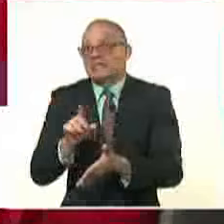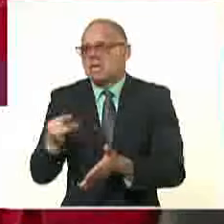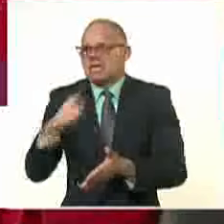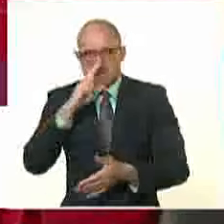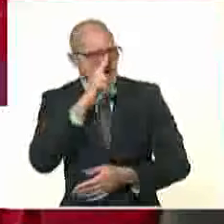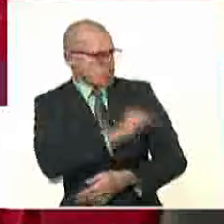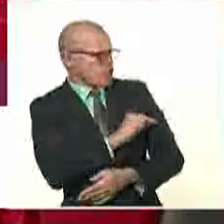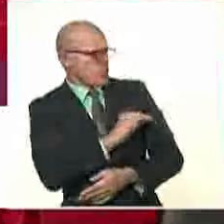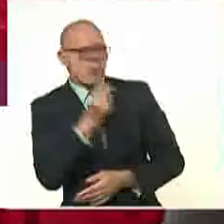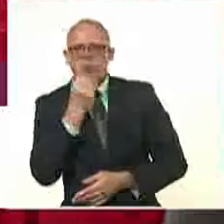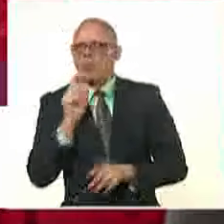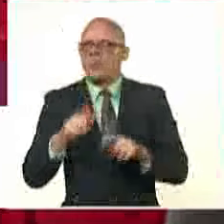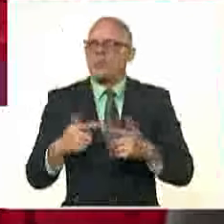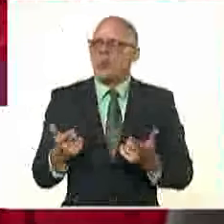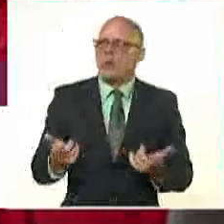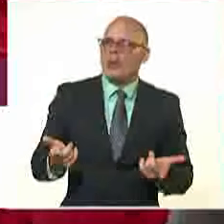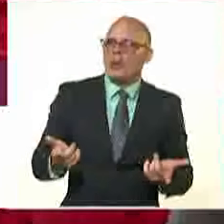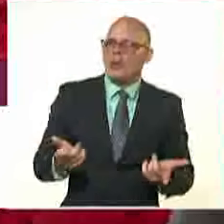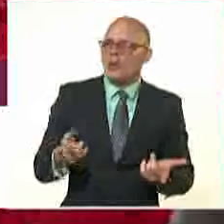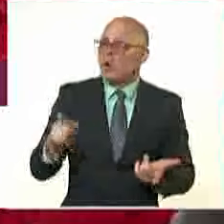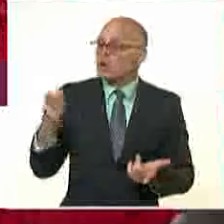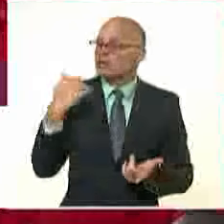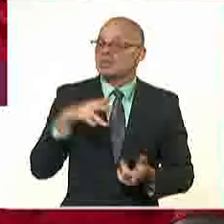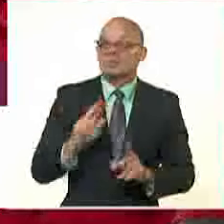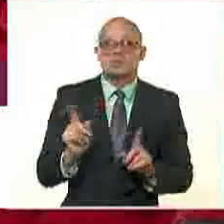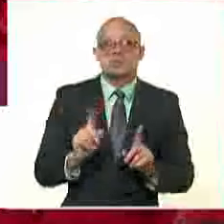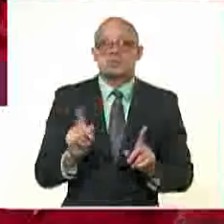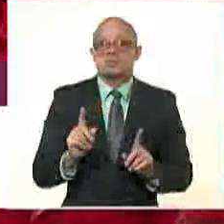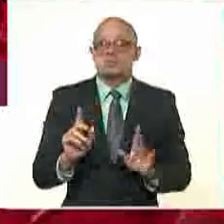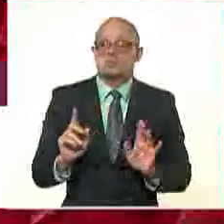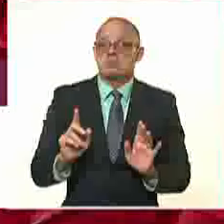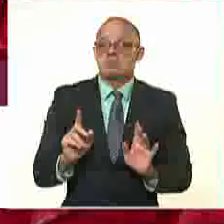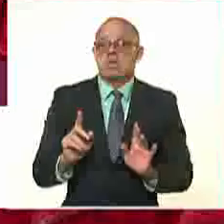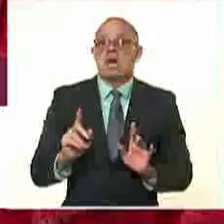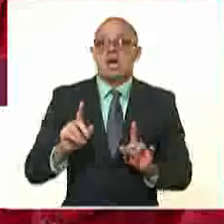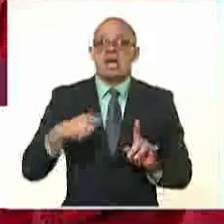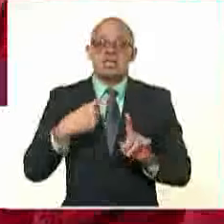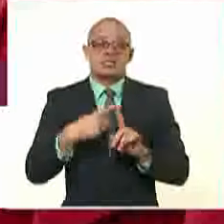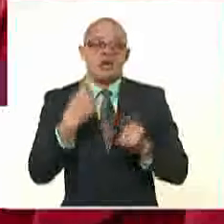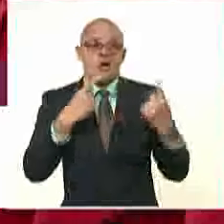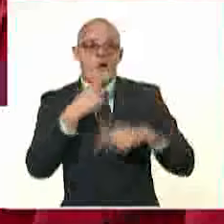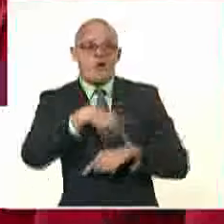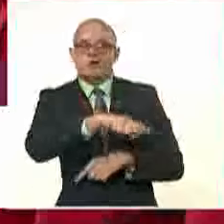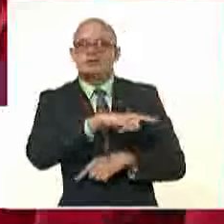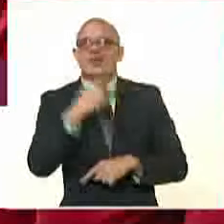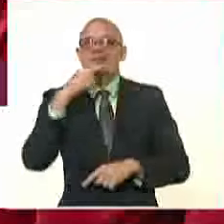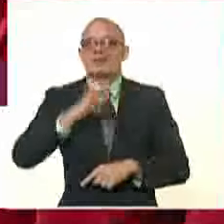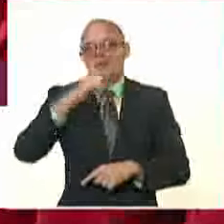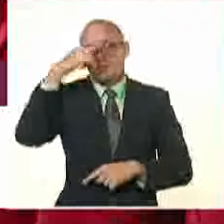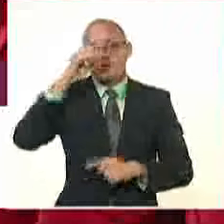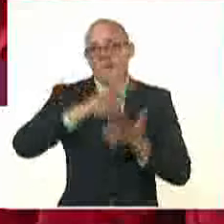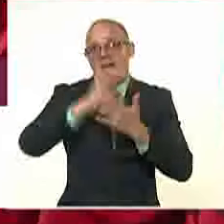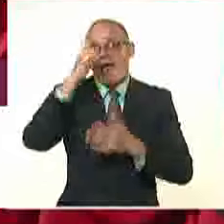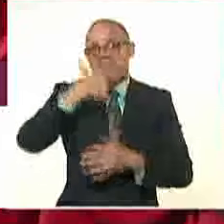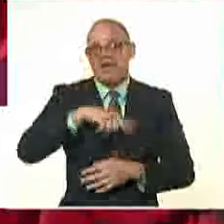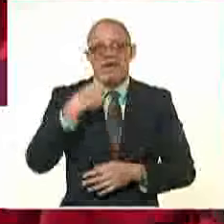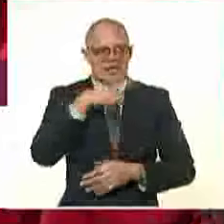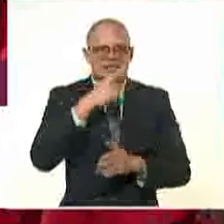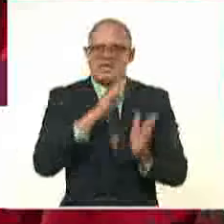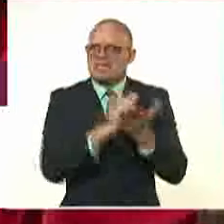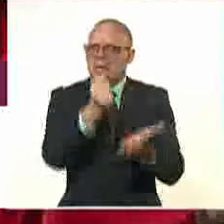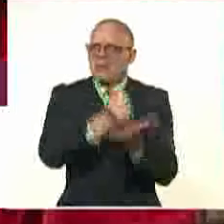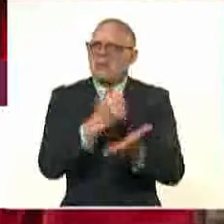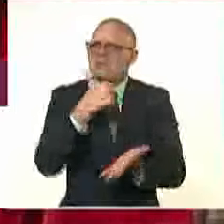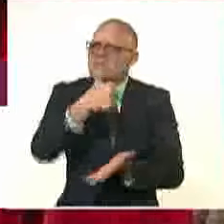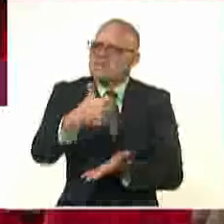entrada a Estados Unidos a Artan, quien según autoridades de Somalia contaba con un visado válido. Pero Somalia es uno de